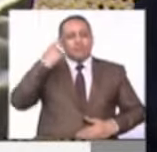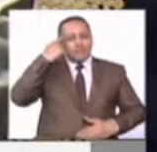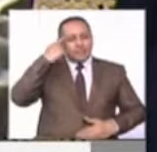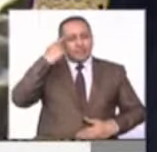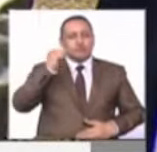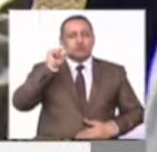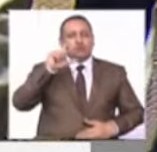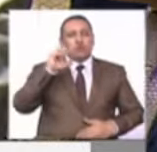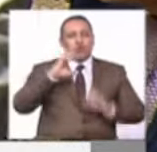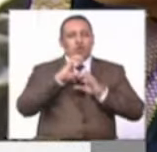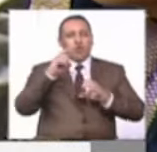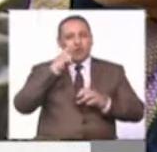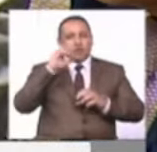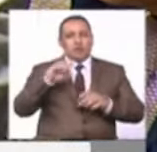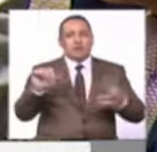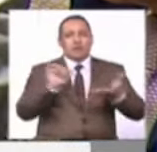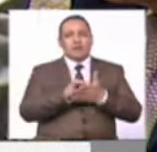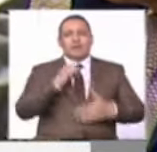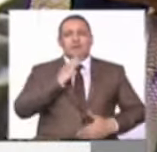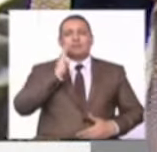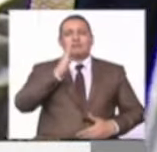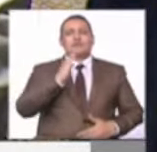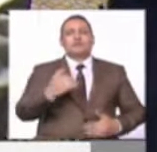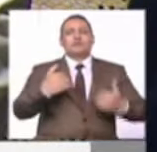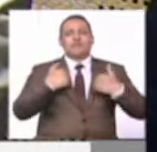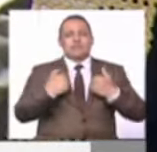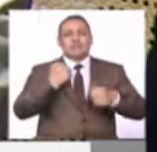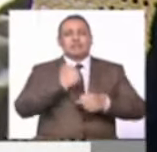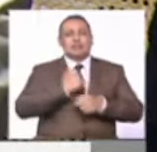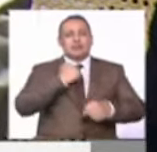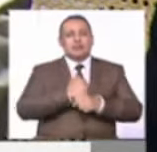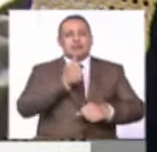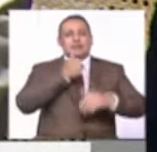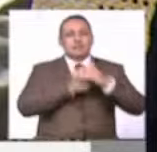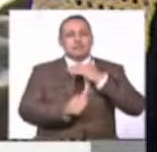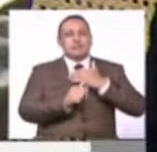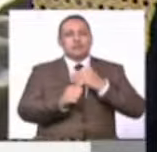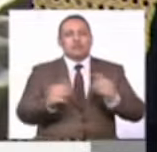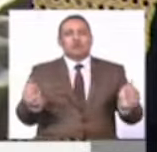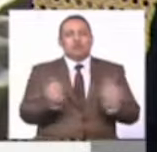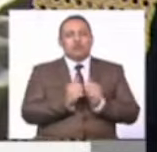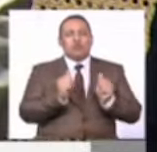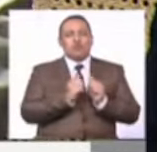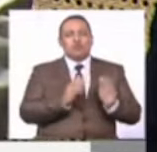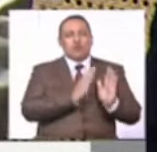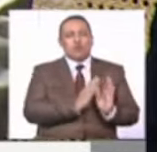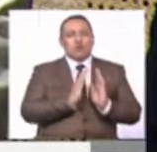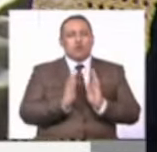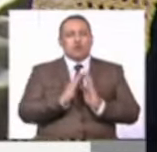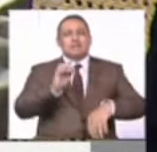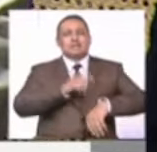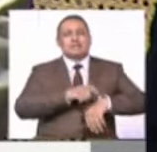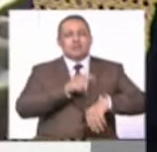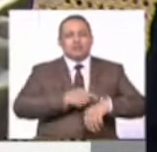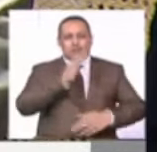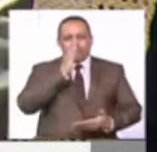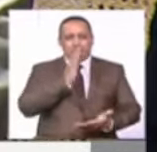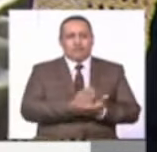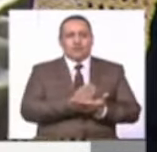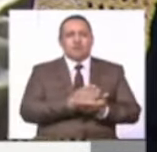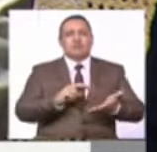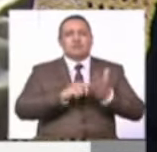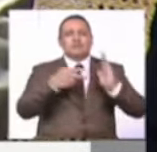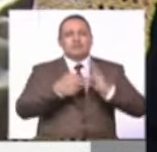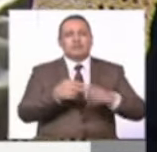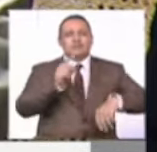lógica de que dicho mandato se ejercerá dentro de unas coordenadas temporales fijas se trata